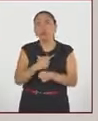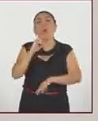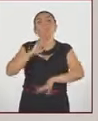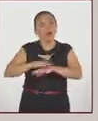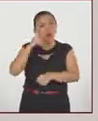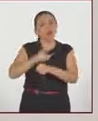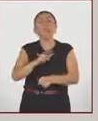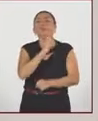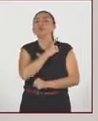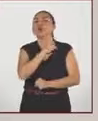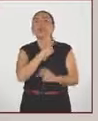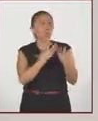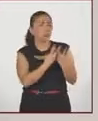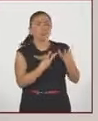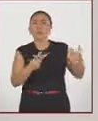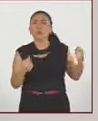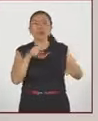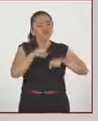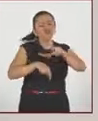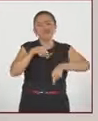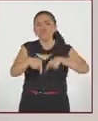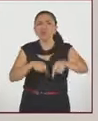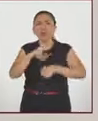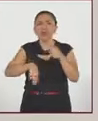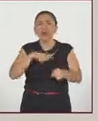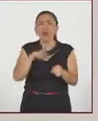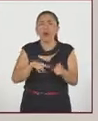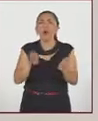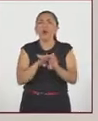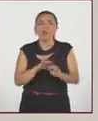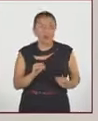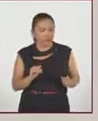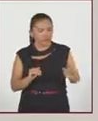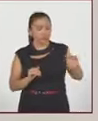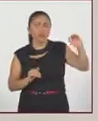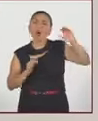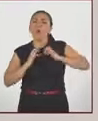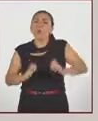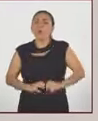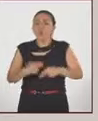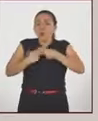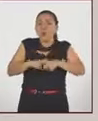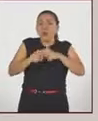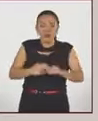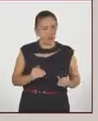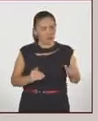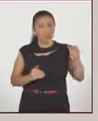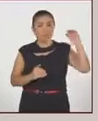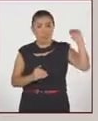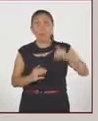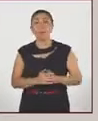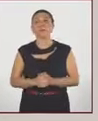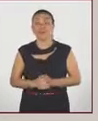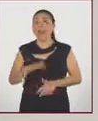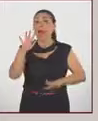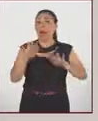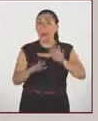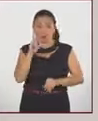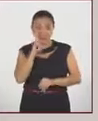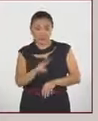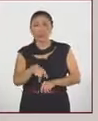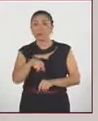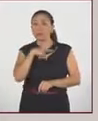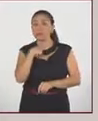de manera espontánea conforme se va presentando la madurez esquelética. Claro, existen señales de alerta cuando